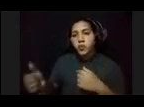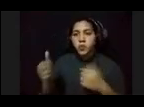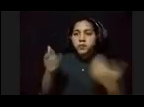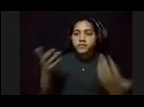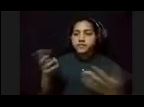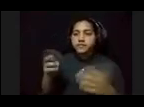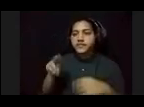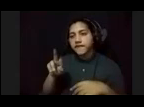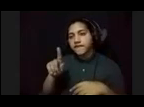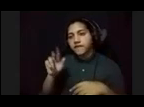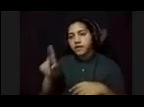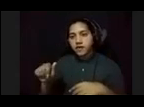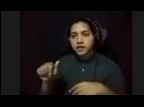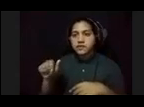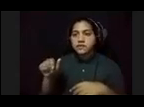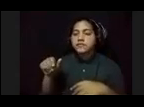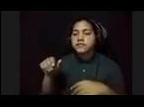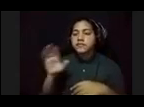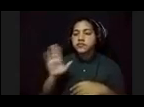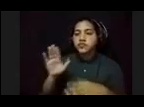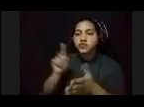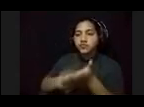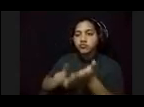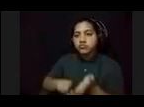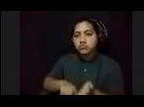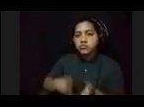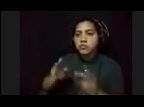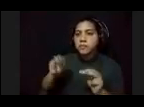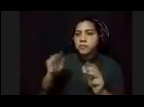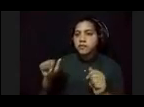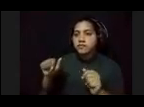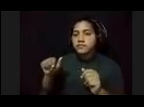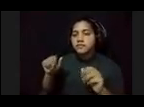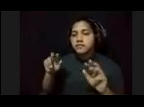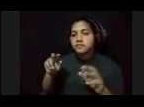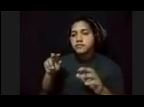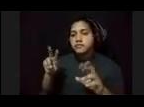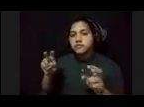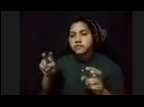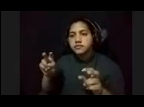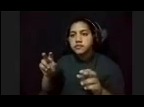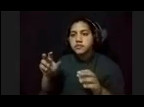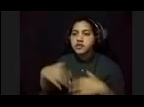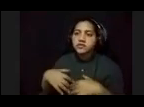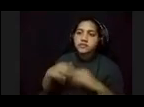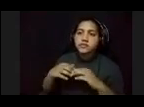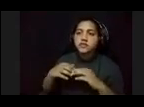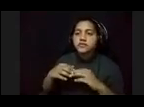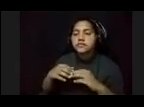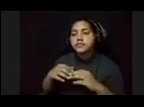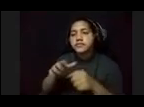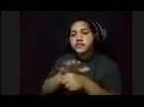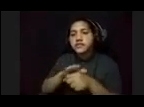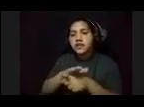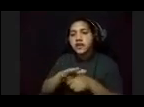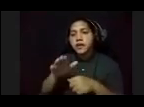Nevada Tendillo Carrión con su tesis de maestría titulada La recuperación del Fortín La Perla como medio